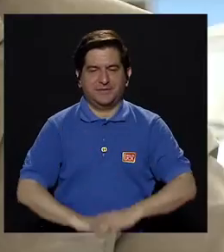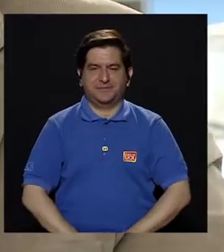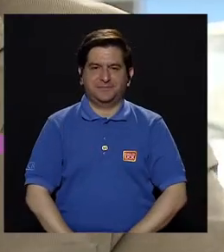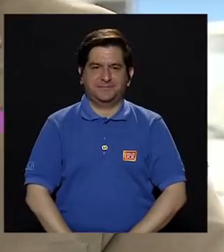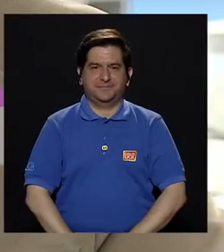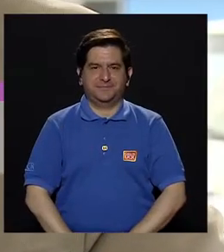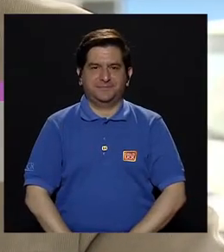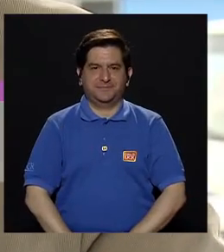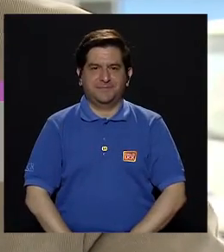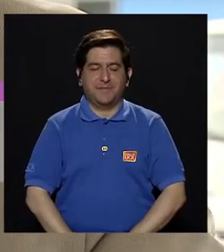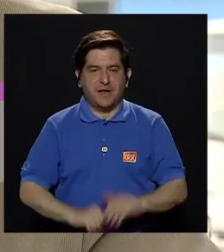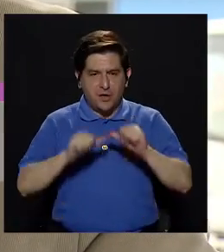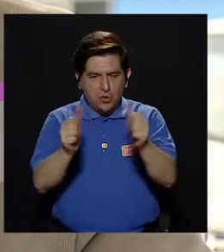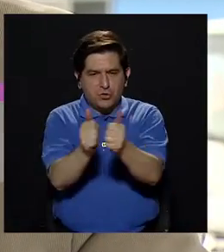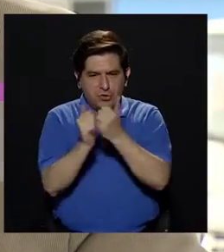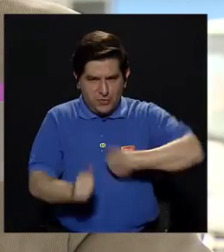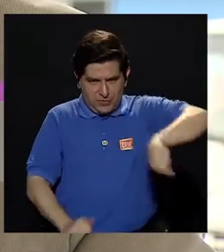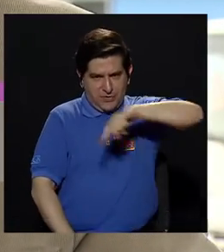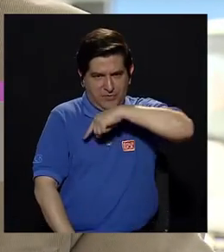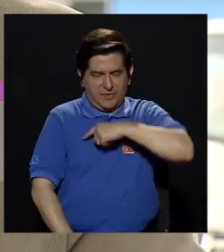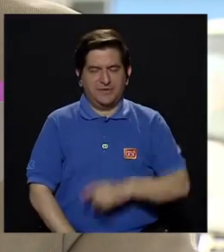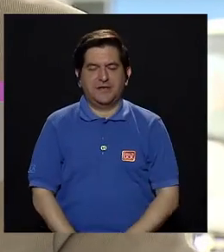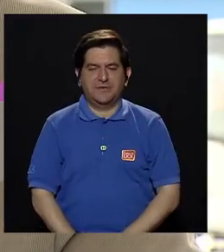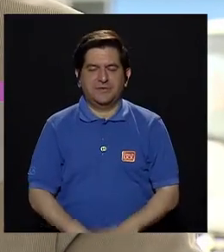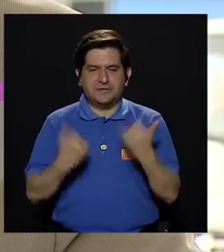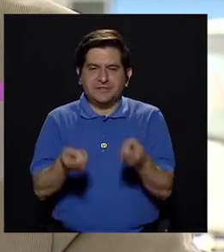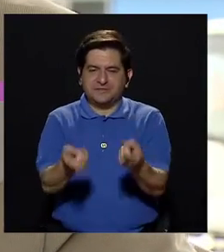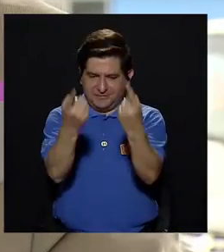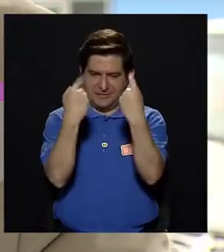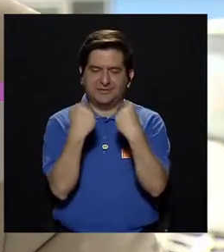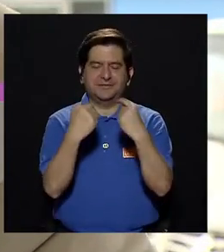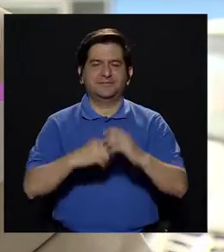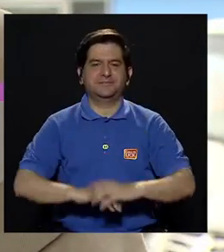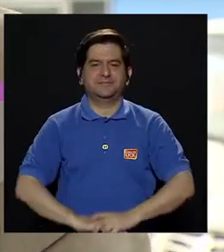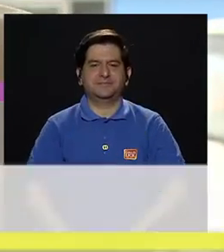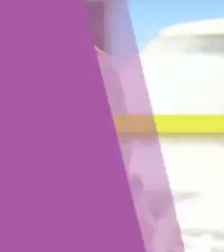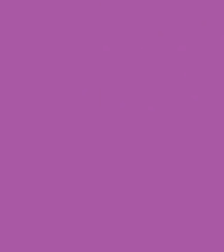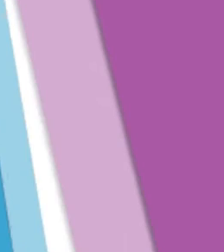Perfecto. Entonces, quédense con nosotros y pronto retornamos.